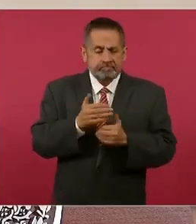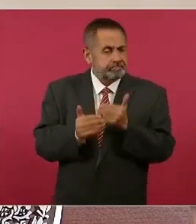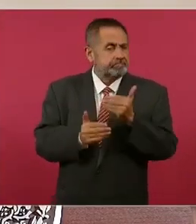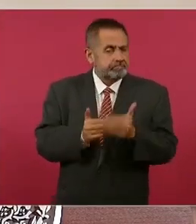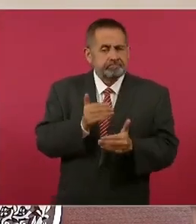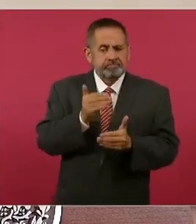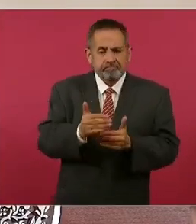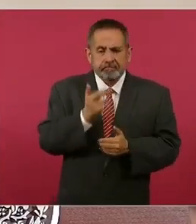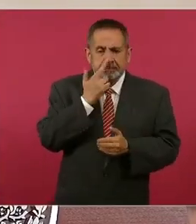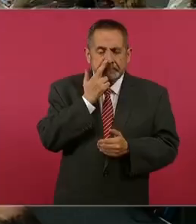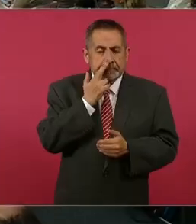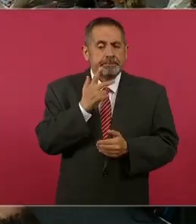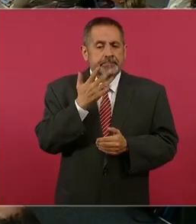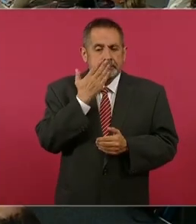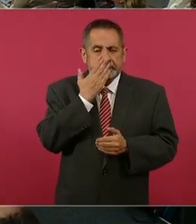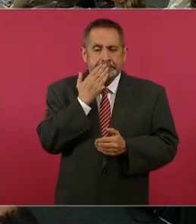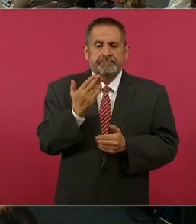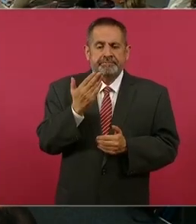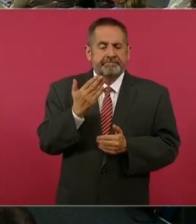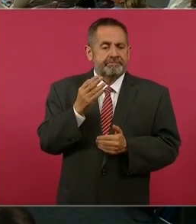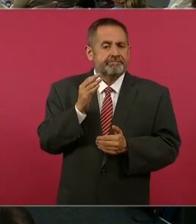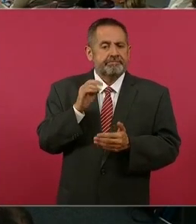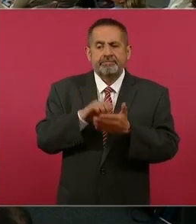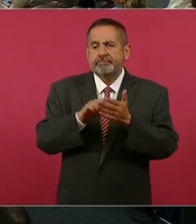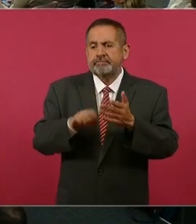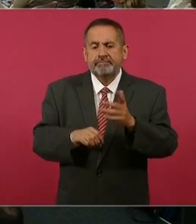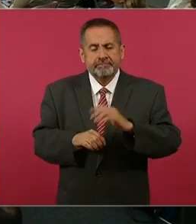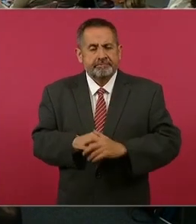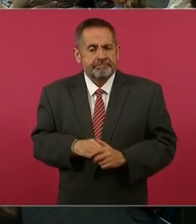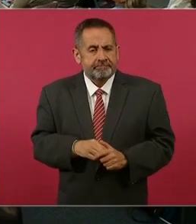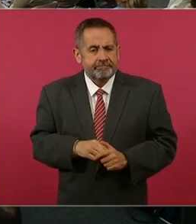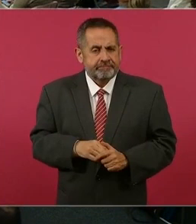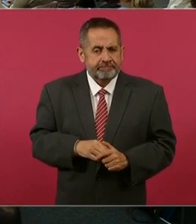avanzando, por ejemplo, se